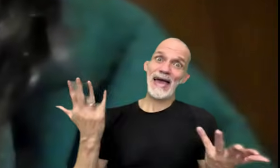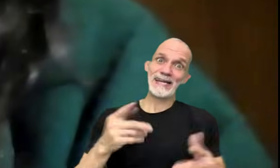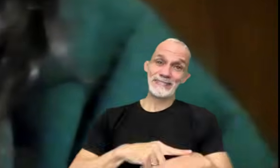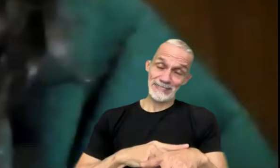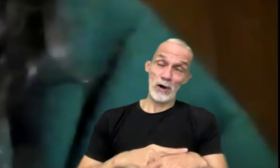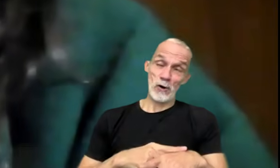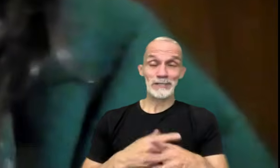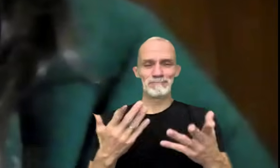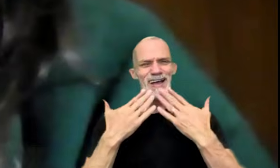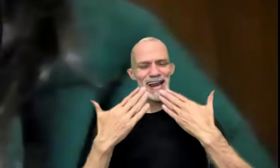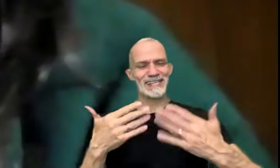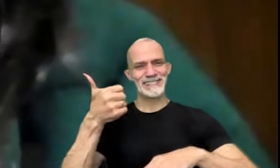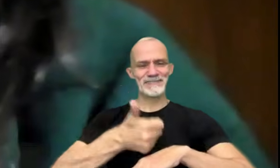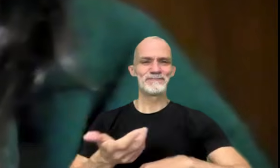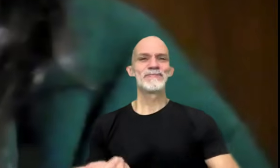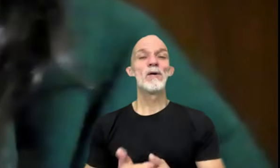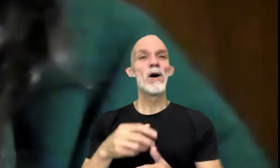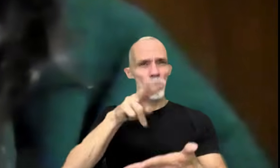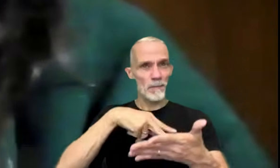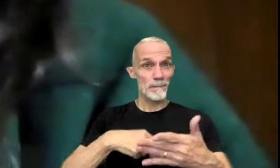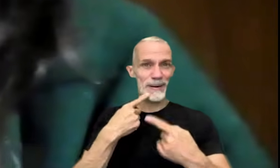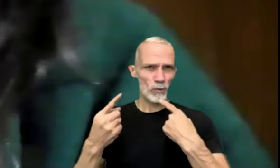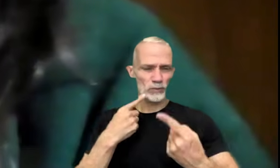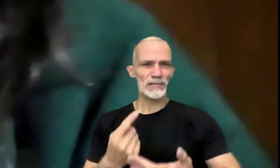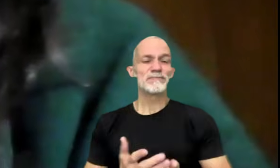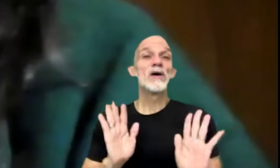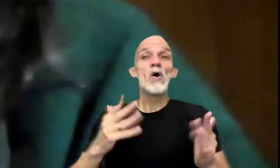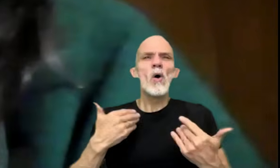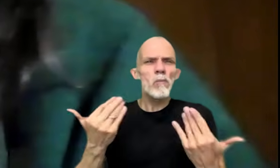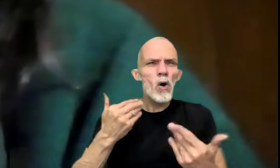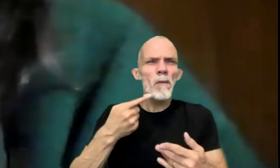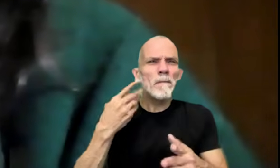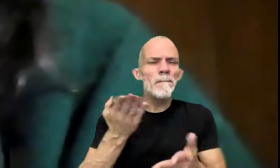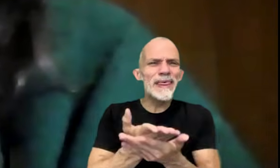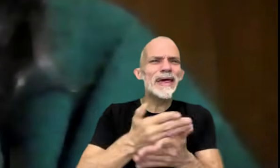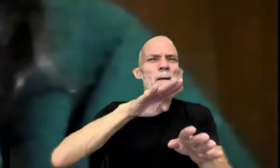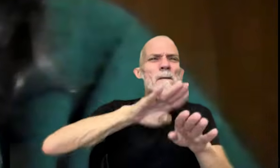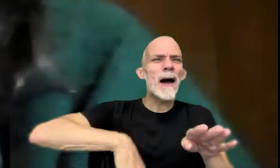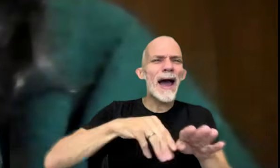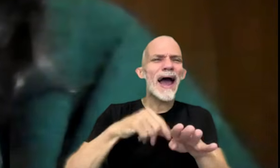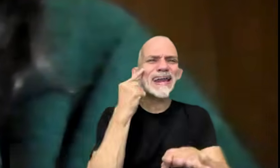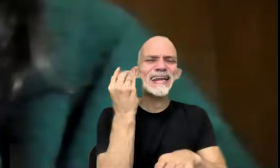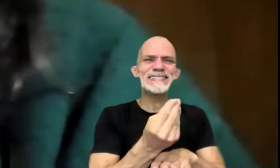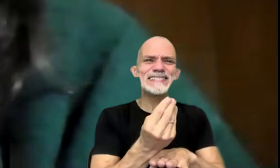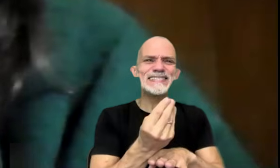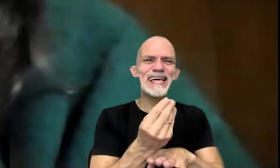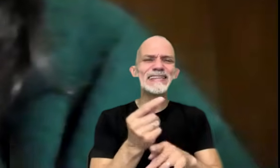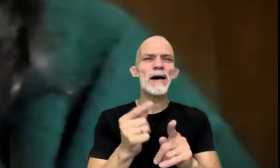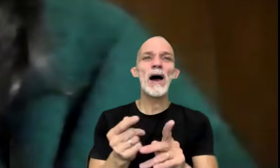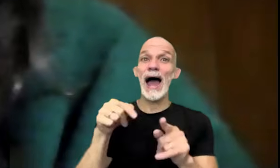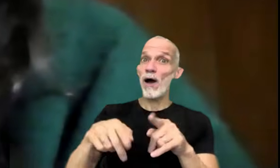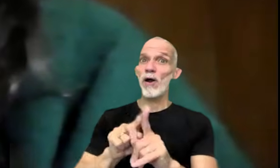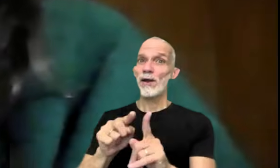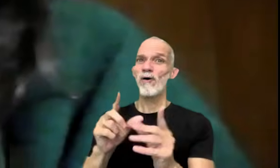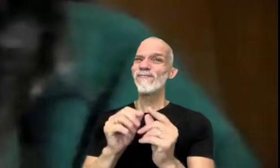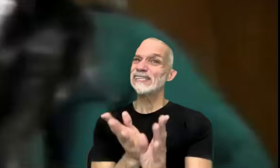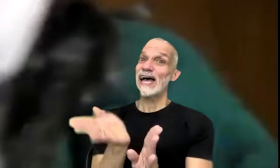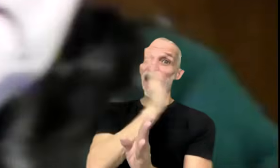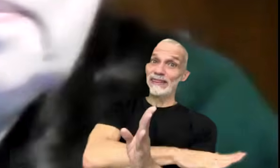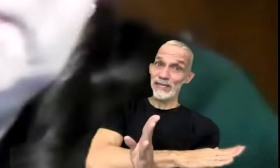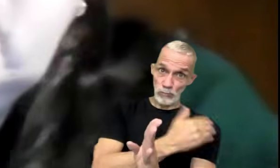y a esta hora, ¿no? Bueno, leo las preguntas. ¿Puedo pedir la baja de residencia de forma retroactiva?